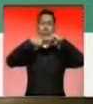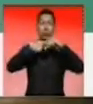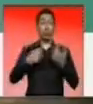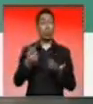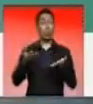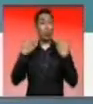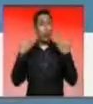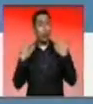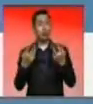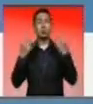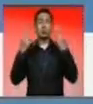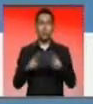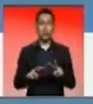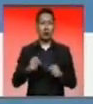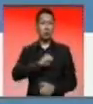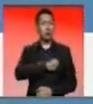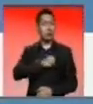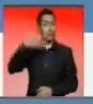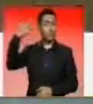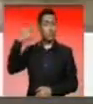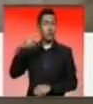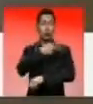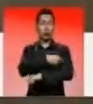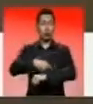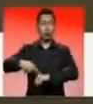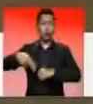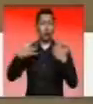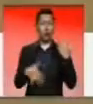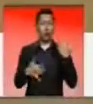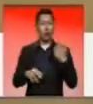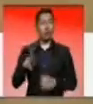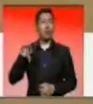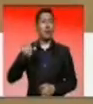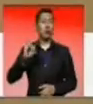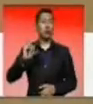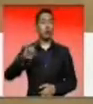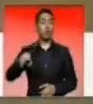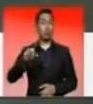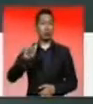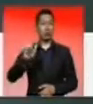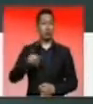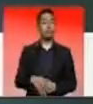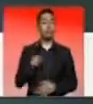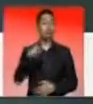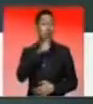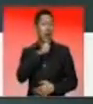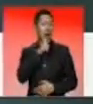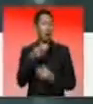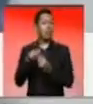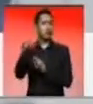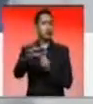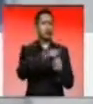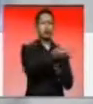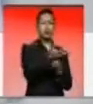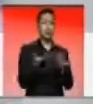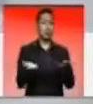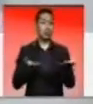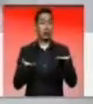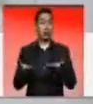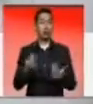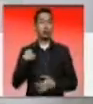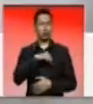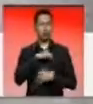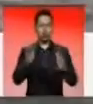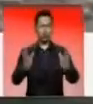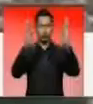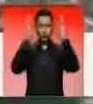sino también para San Borondón, Nobol y Pozorja, poblaciones a las que Interagua les da el servicio. Estaremos atentos a